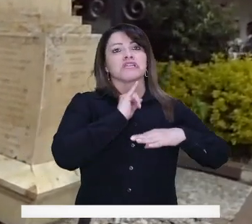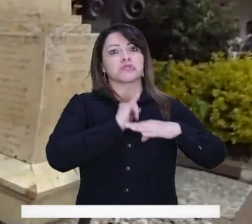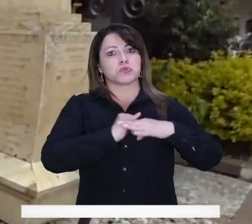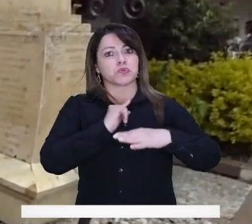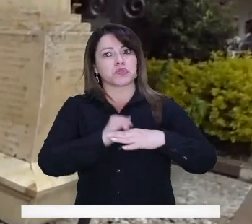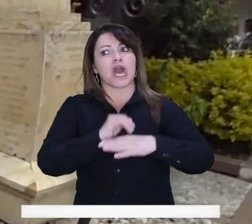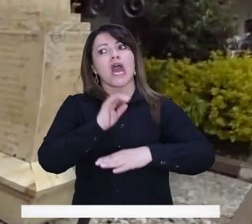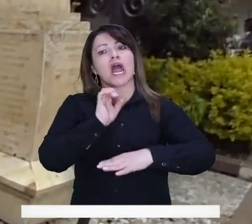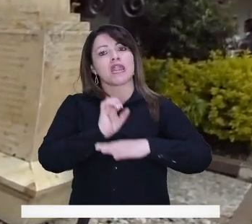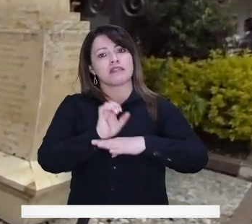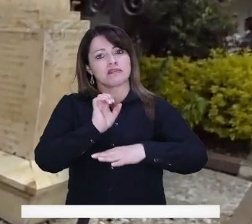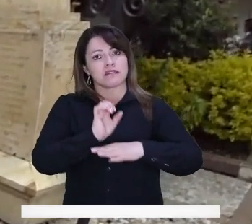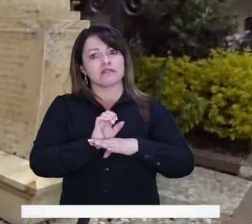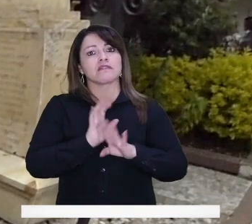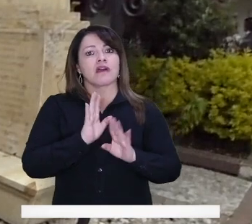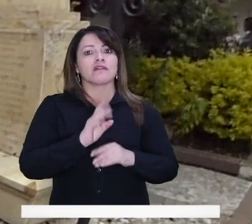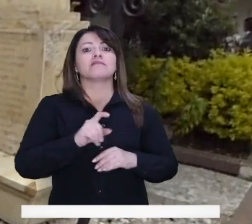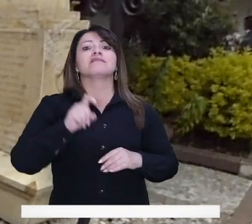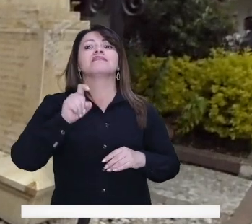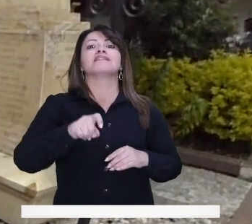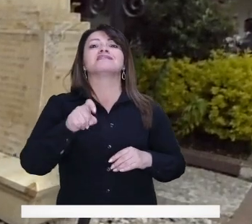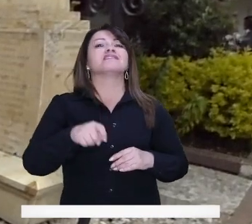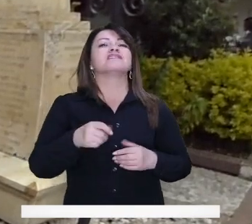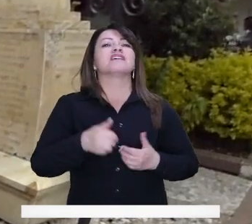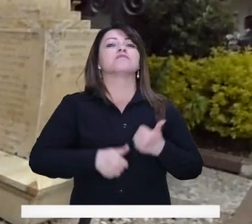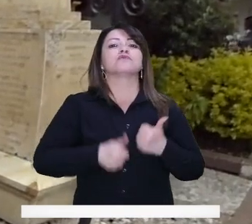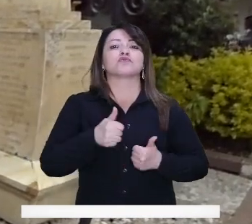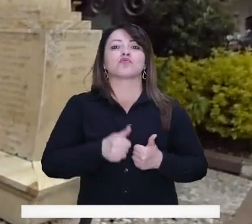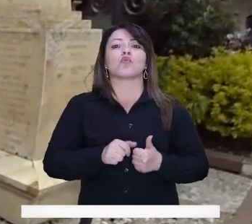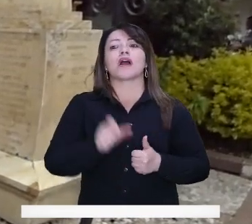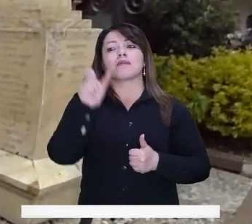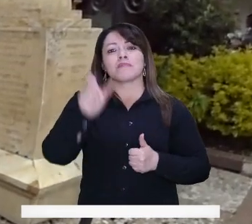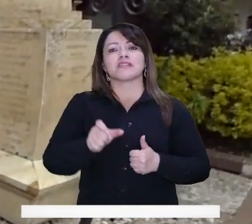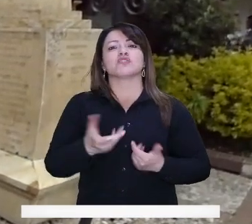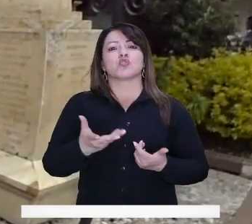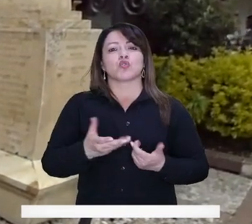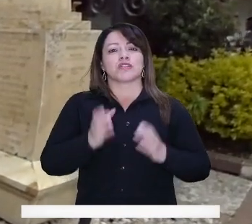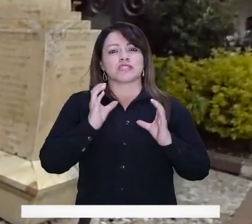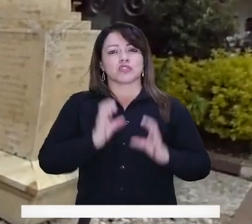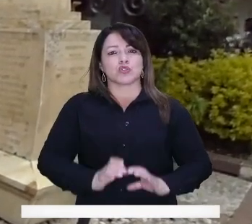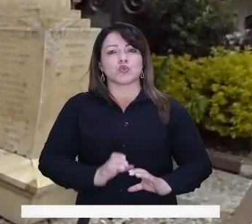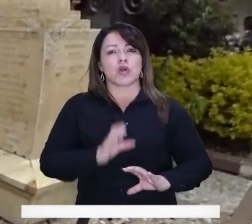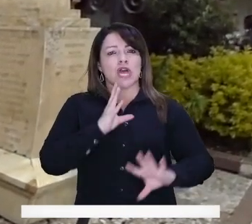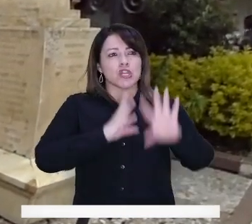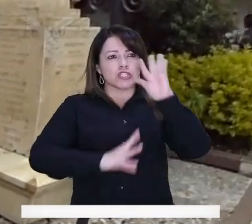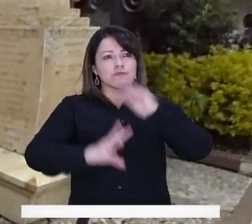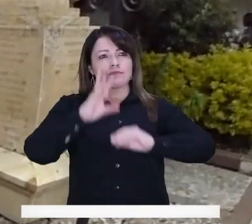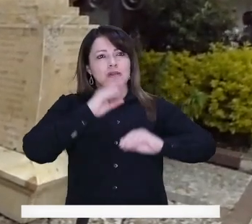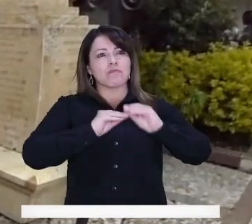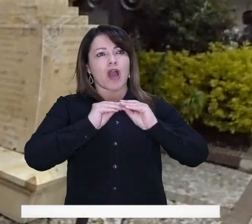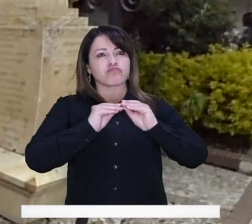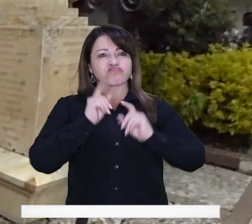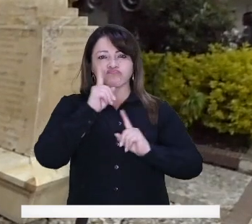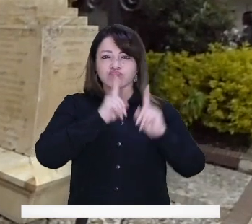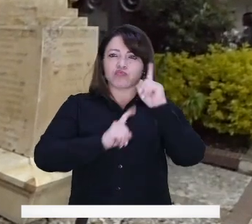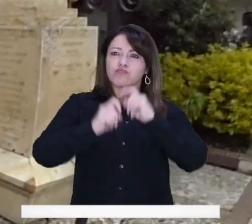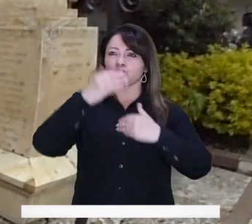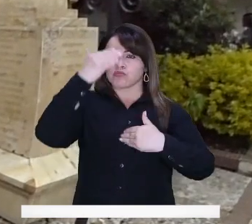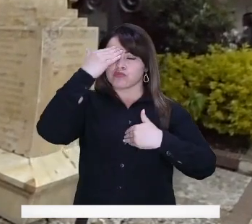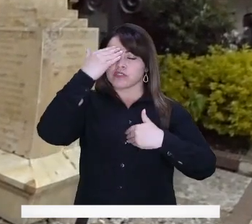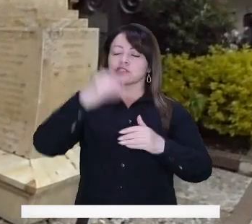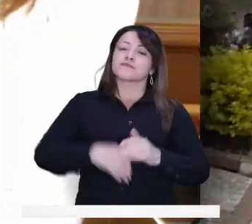tiene la institucionalidad. Necesitamos es que se preparen más los ciudadanos, hagamos más conciencia de